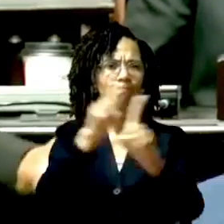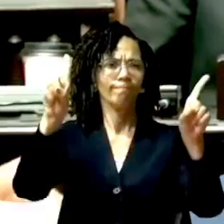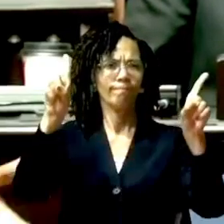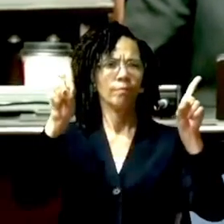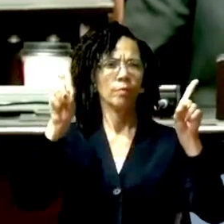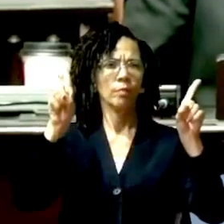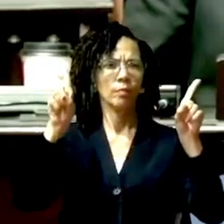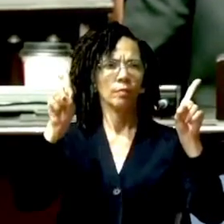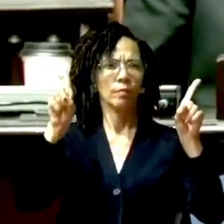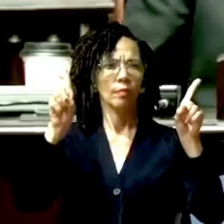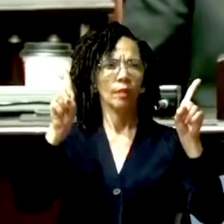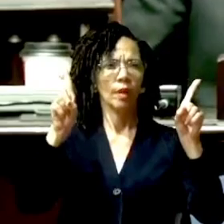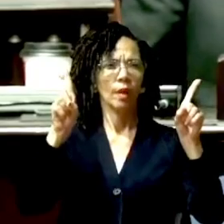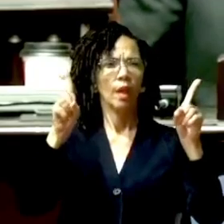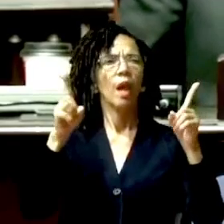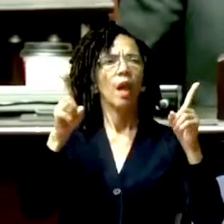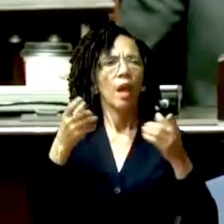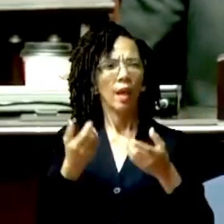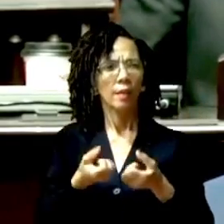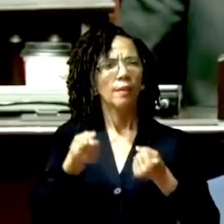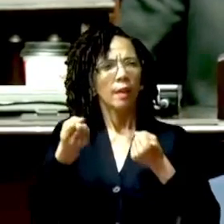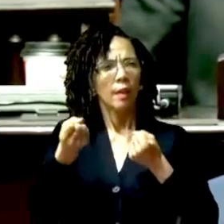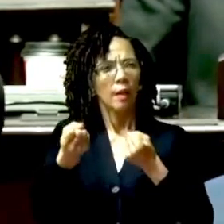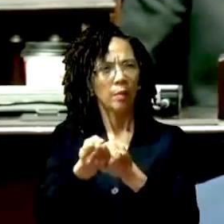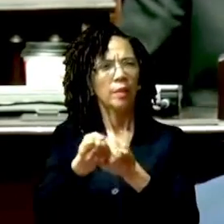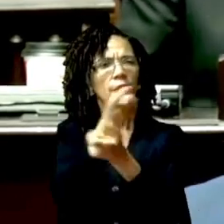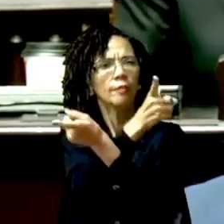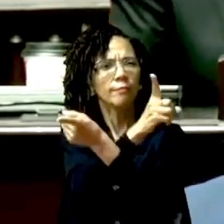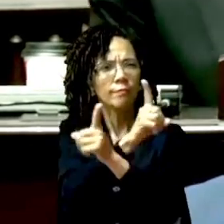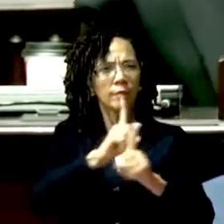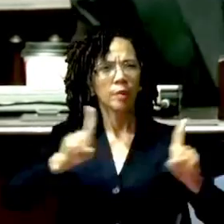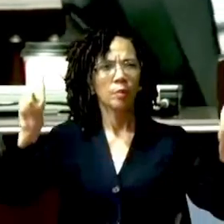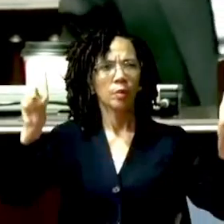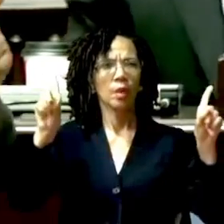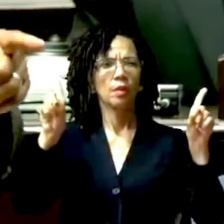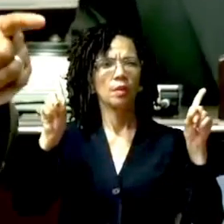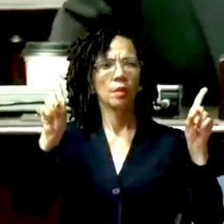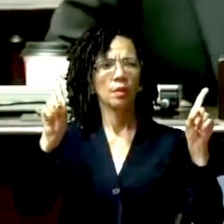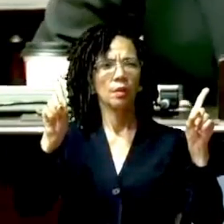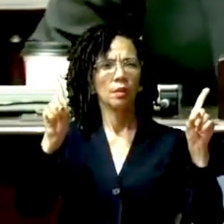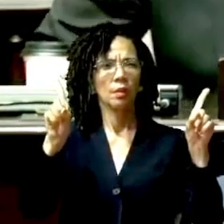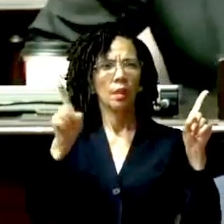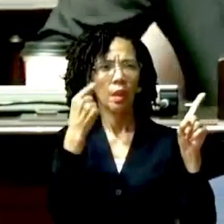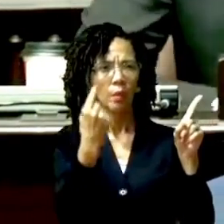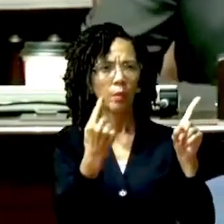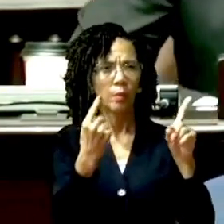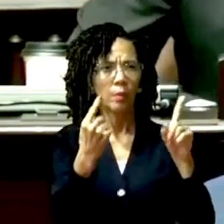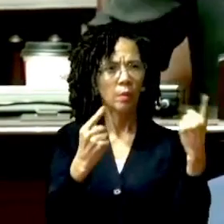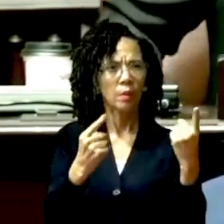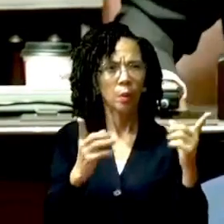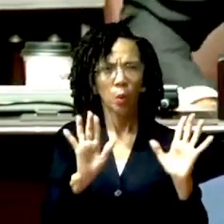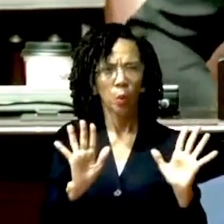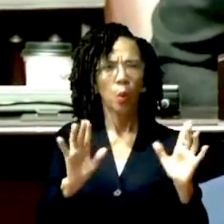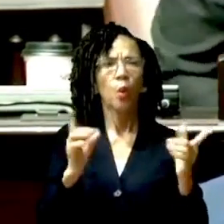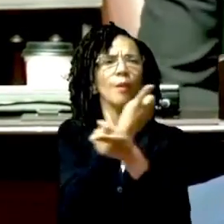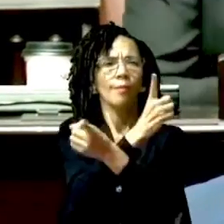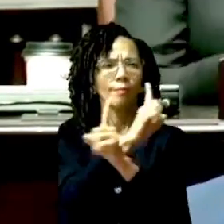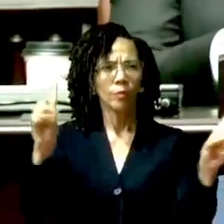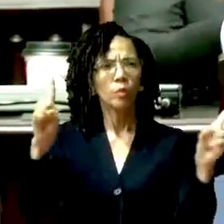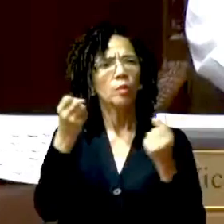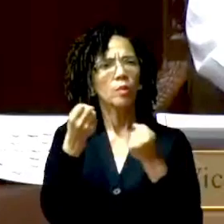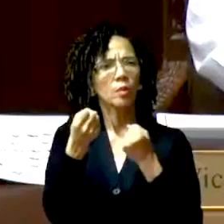de otros, sino a favor de la democracia, esa democracia que nos trajo a cada uno de nosotros aquí. Muchísimas gracias.